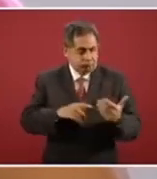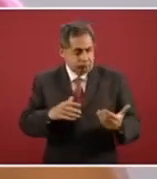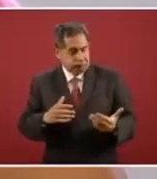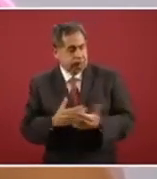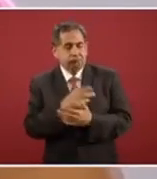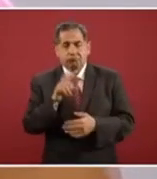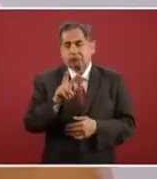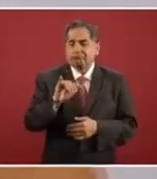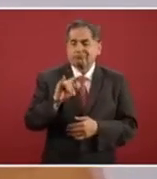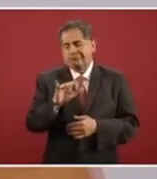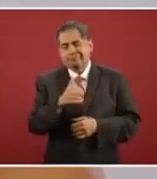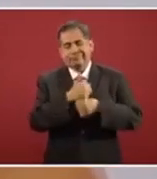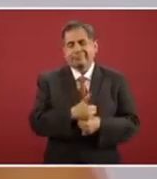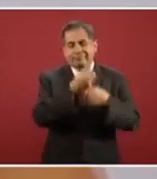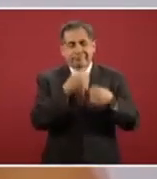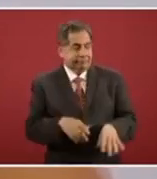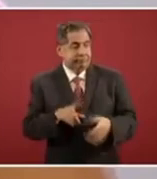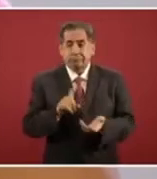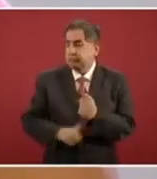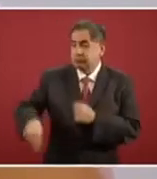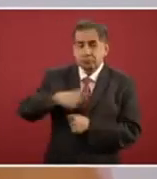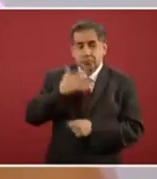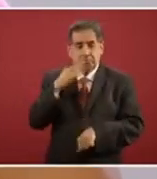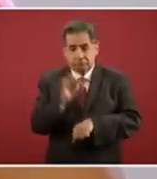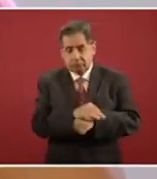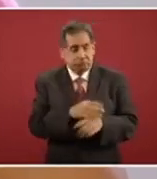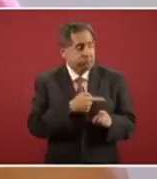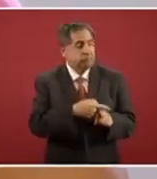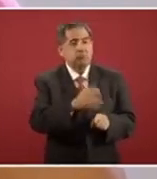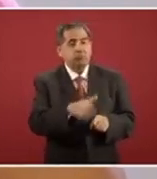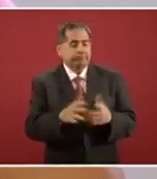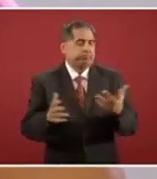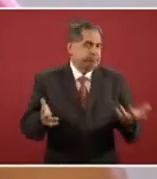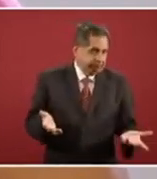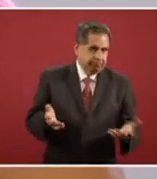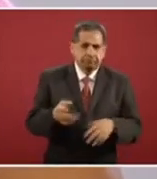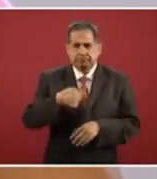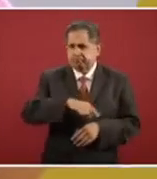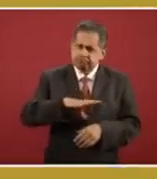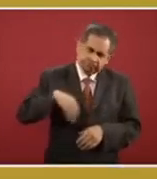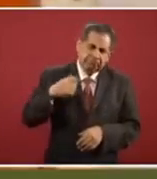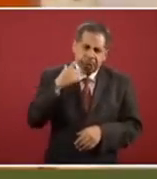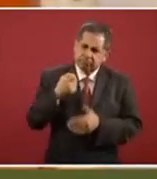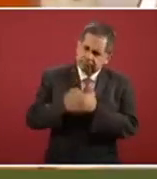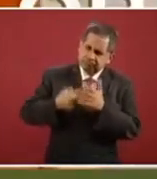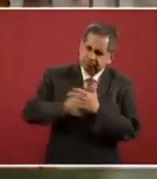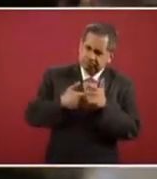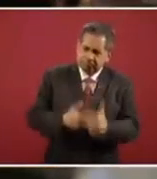víctimas de defensores de derechos humanos, que se han muerto y todo, ¿no? Pero la lucha ahí sigue.